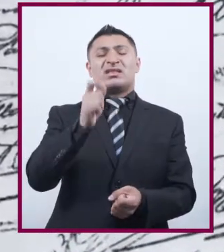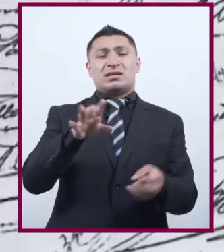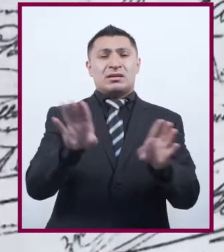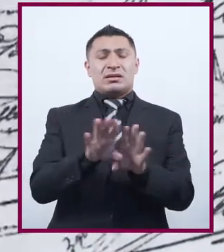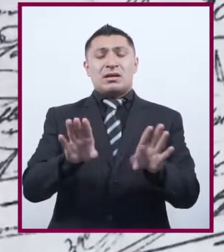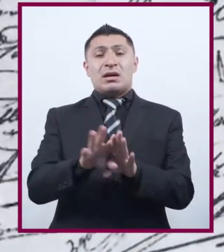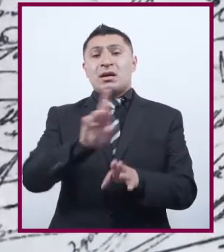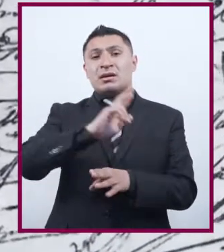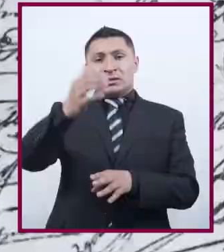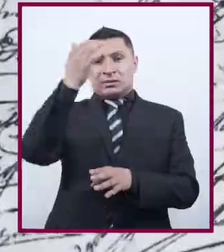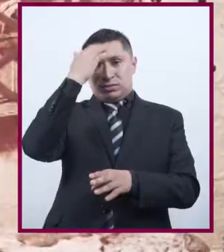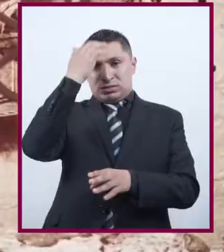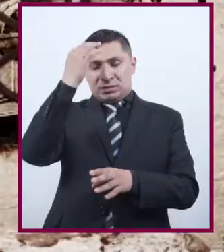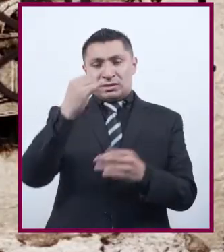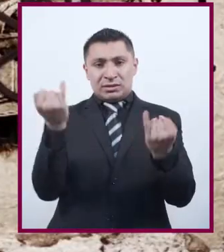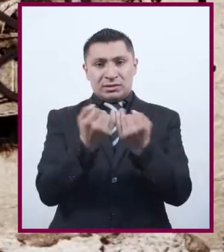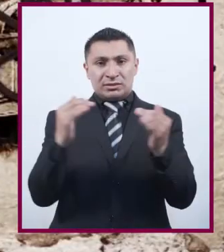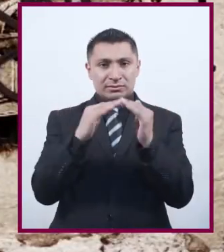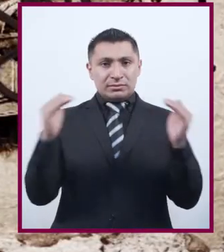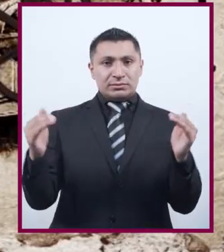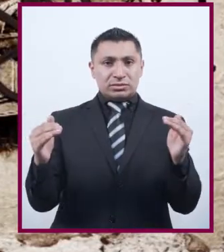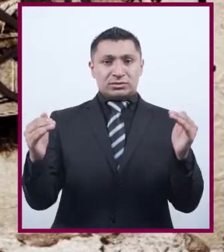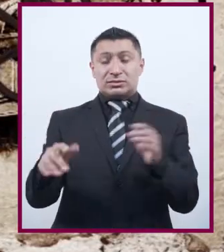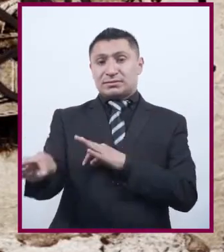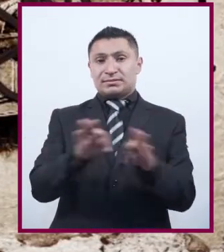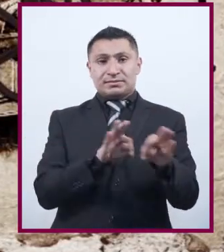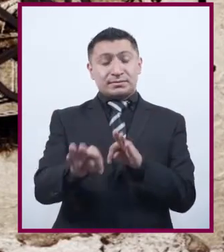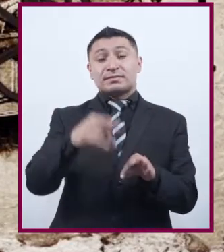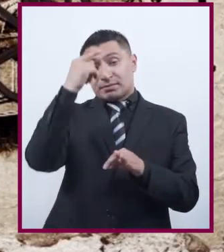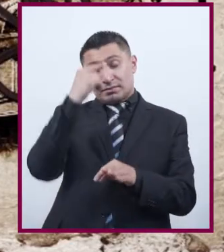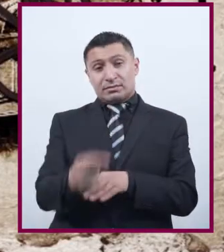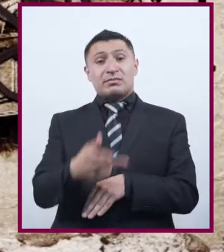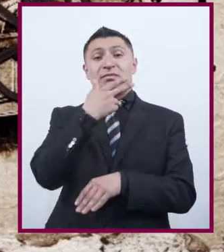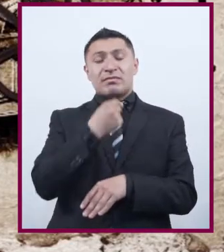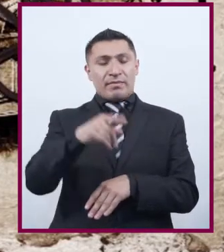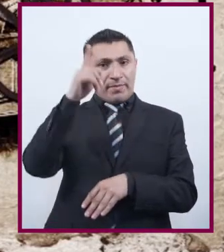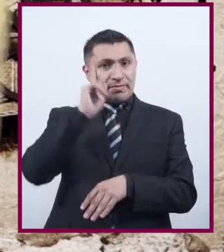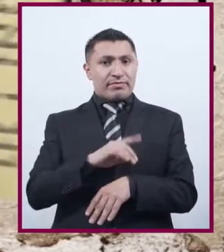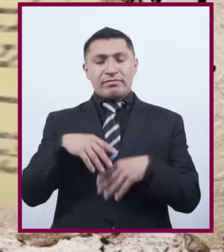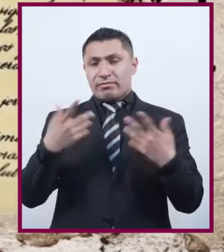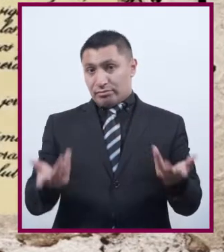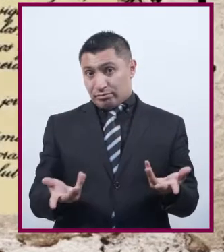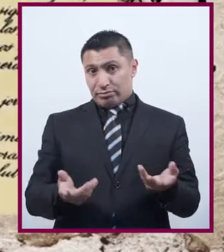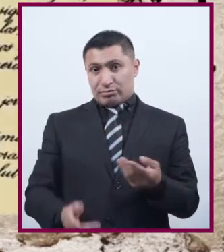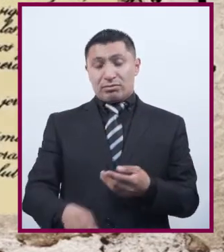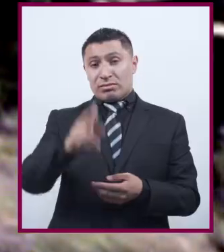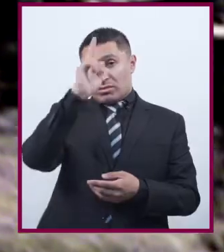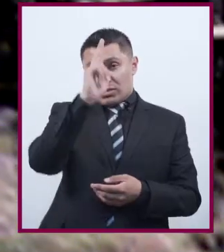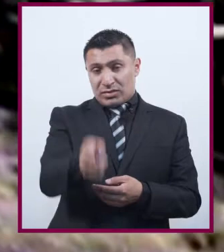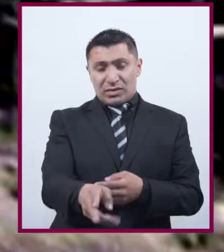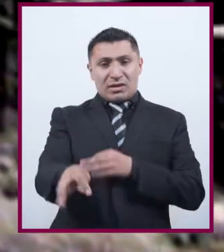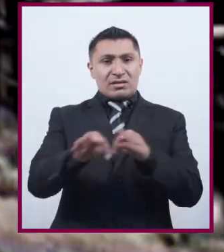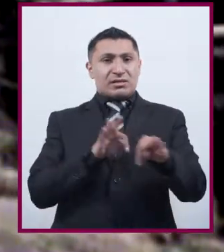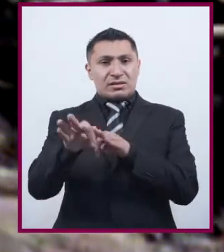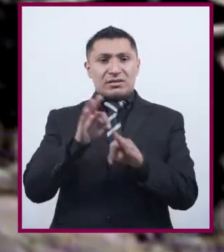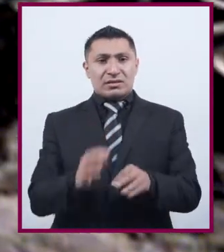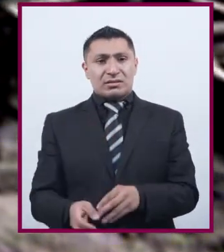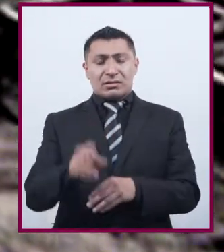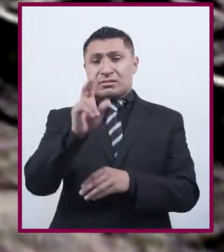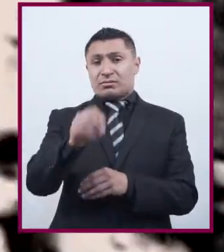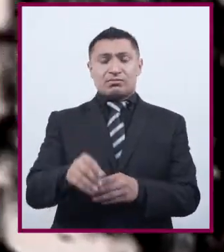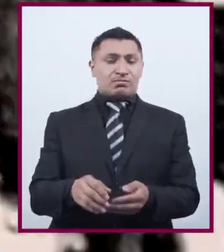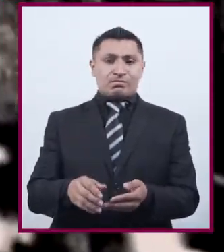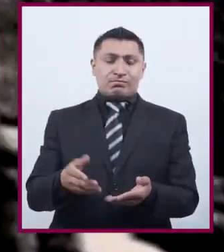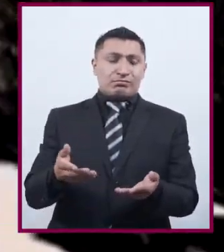Magna, mediante el cual se reconoció la igualdad de condiciones laborales para hombres y mujeres. Se prohibieron los